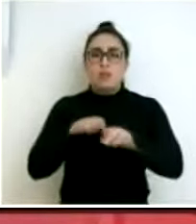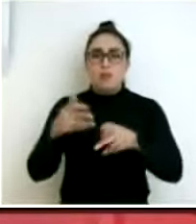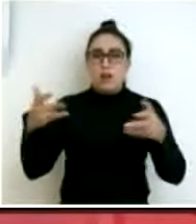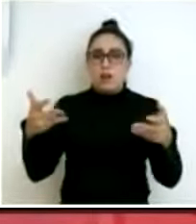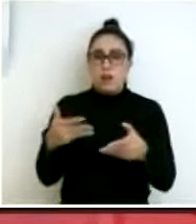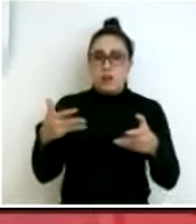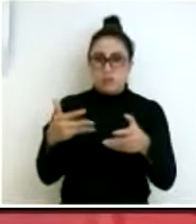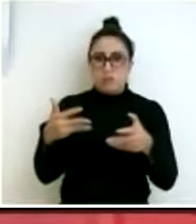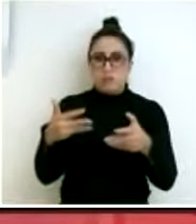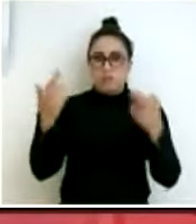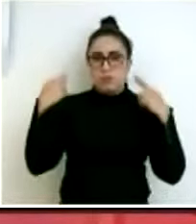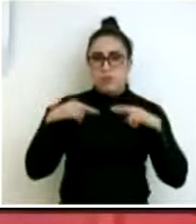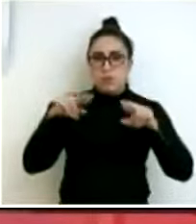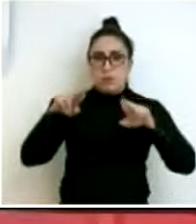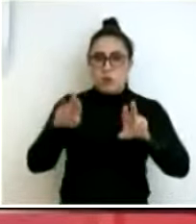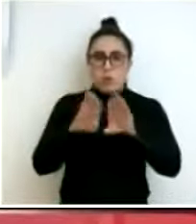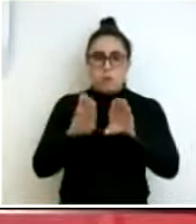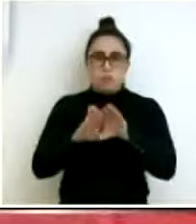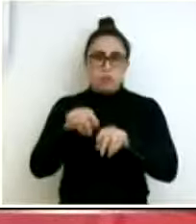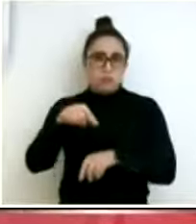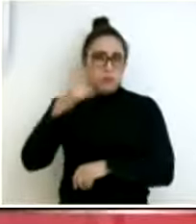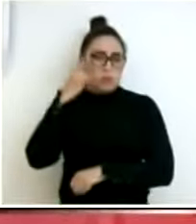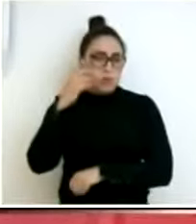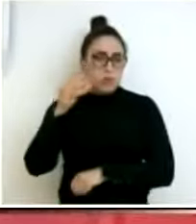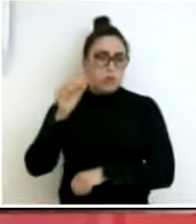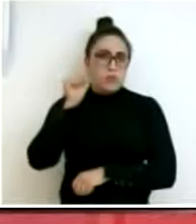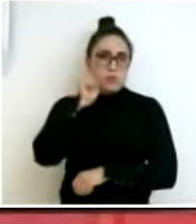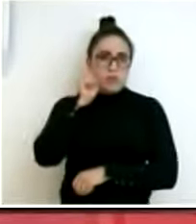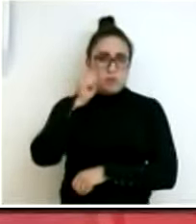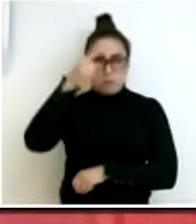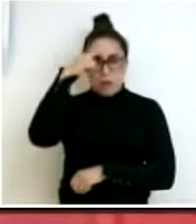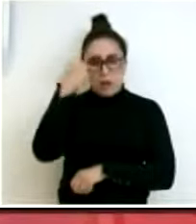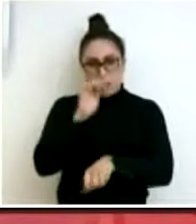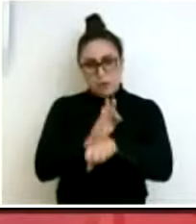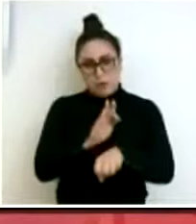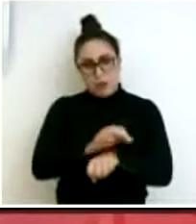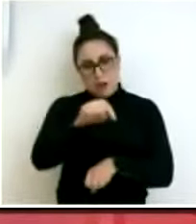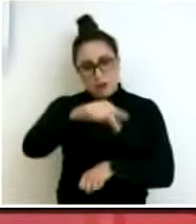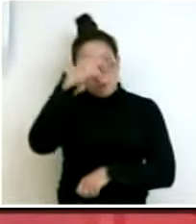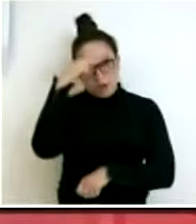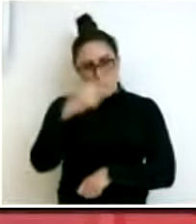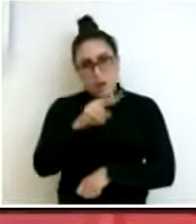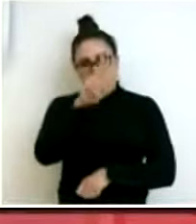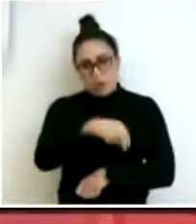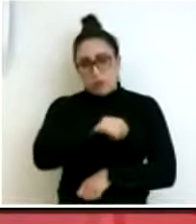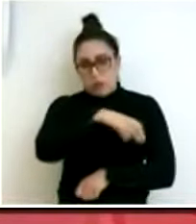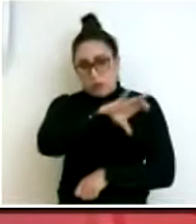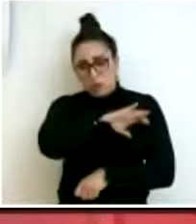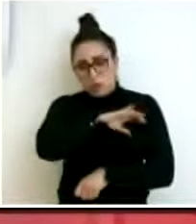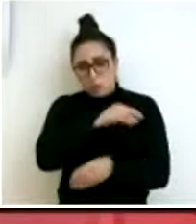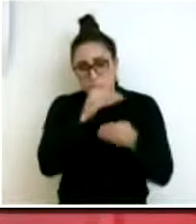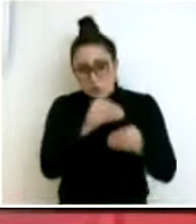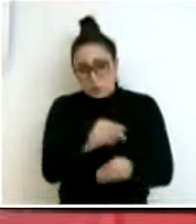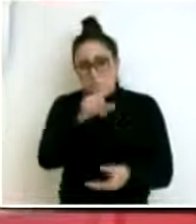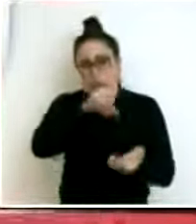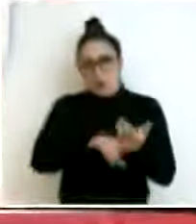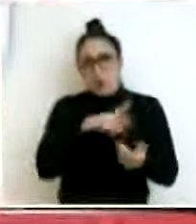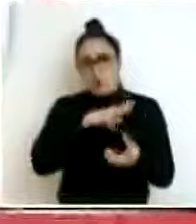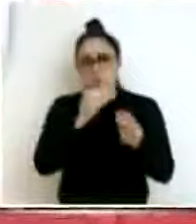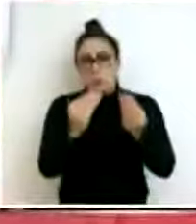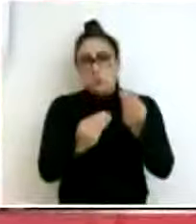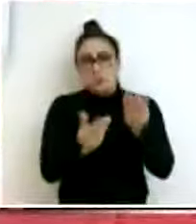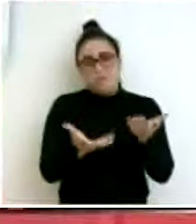para nuestro México muy querido y lastimado. Quiero hacer una